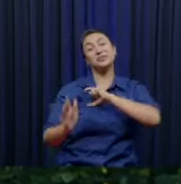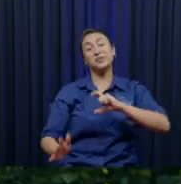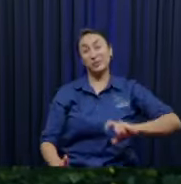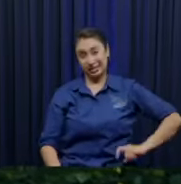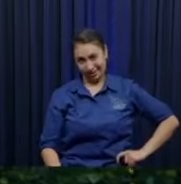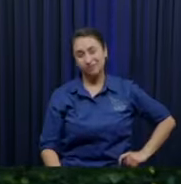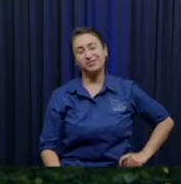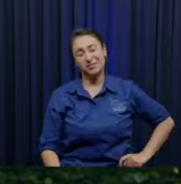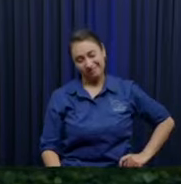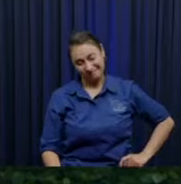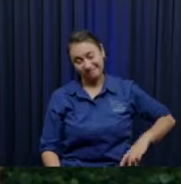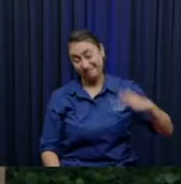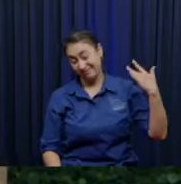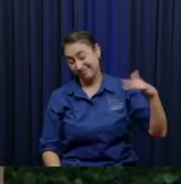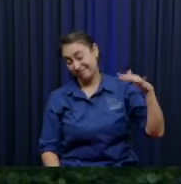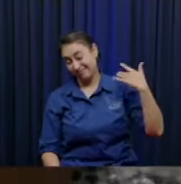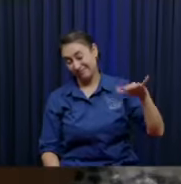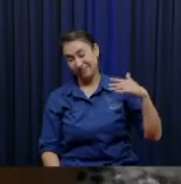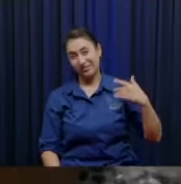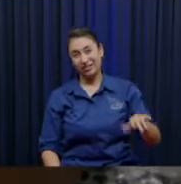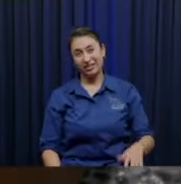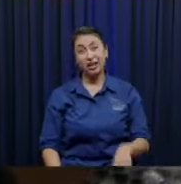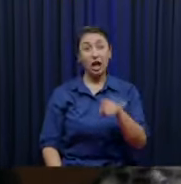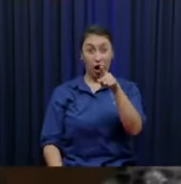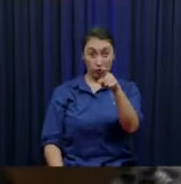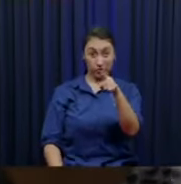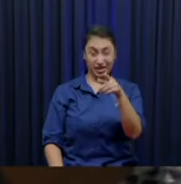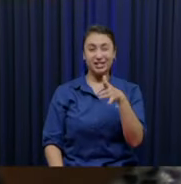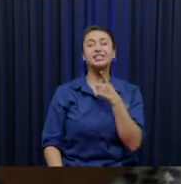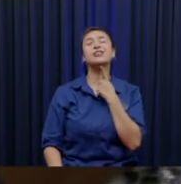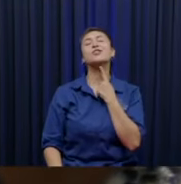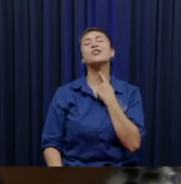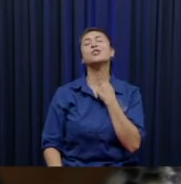Aleluya. Aleluya. ¿Cuánto les gusta la ropa de marca?